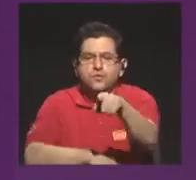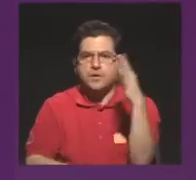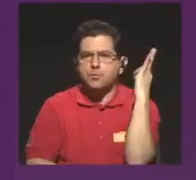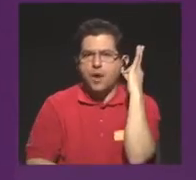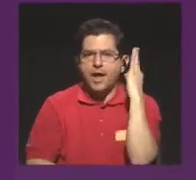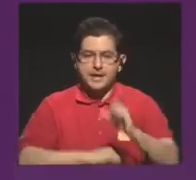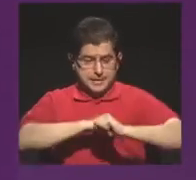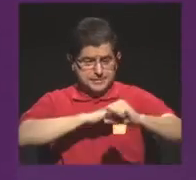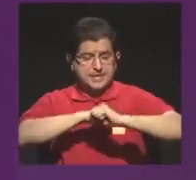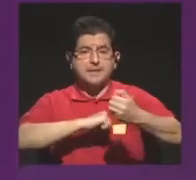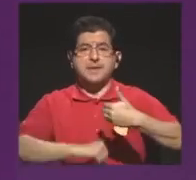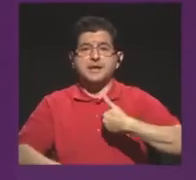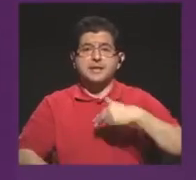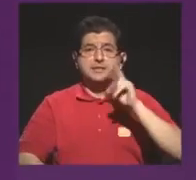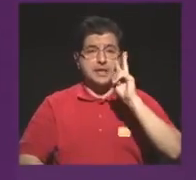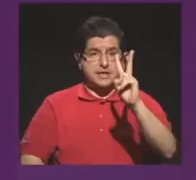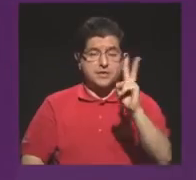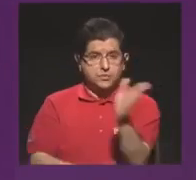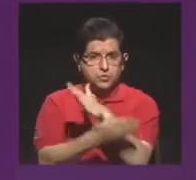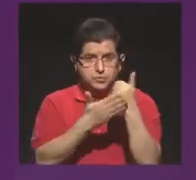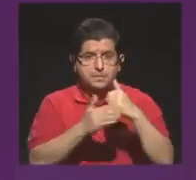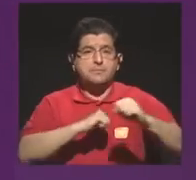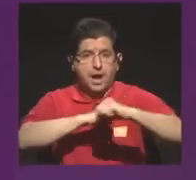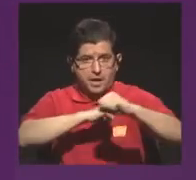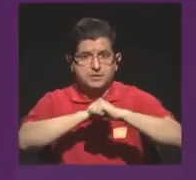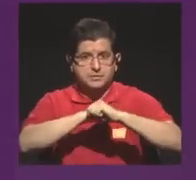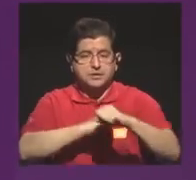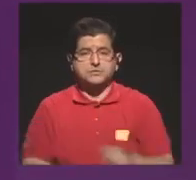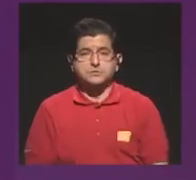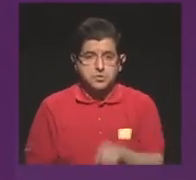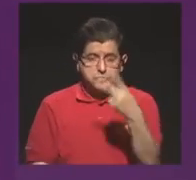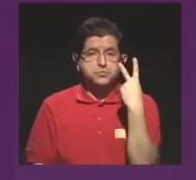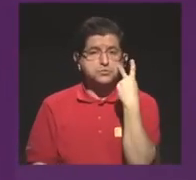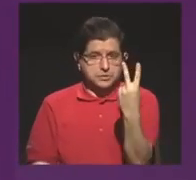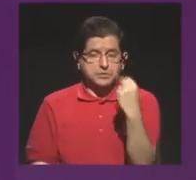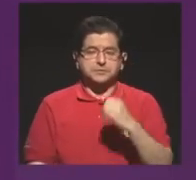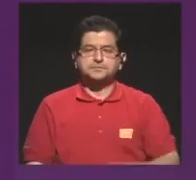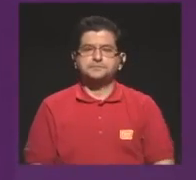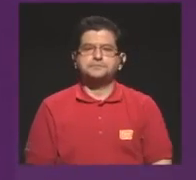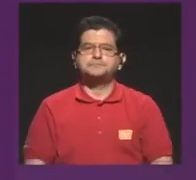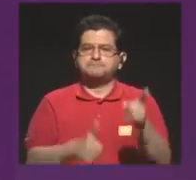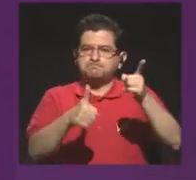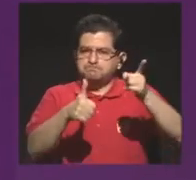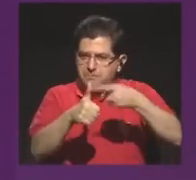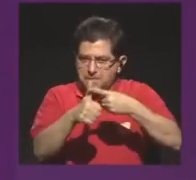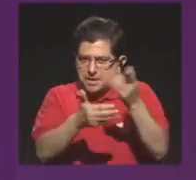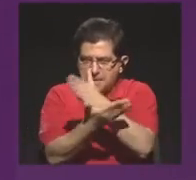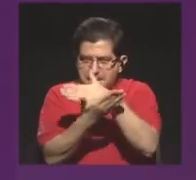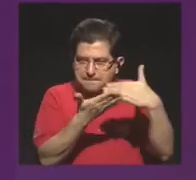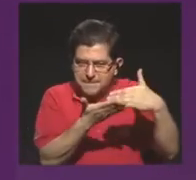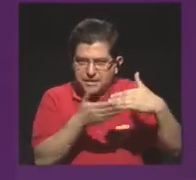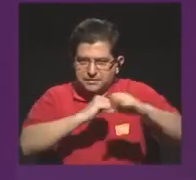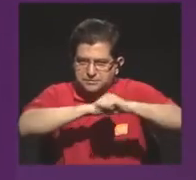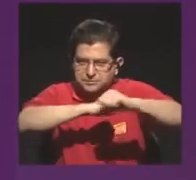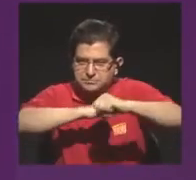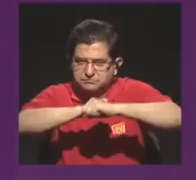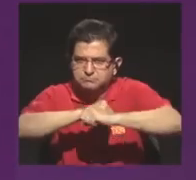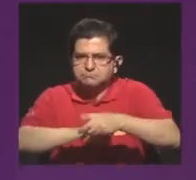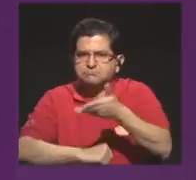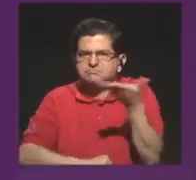la campaña tiene dos piezas publicitarias, si ustedes lo pueden evidenciar. La primera pieza